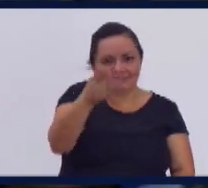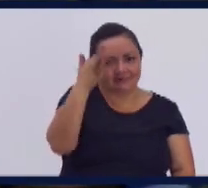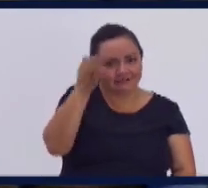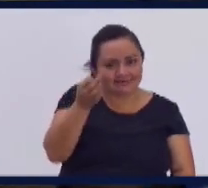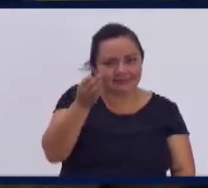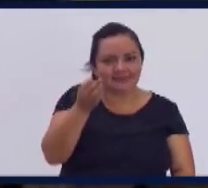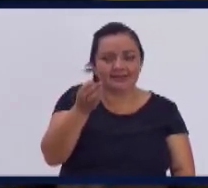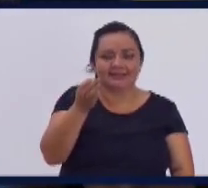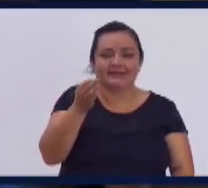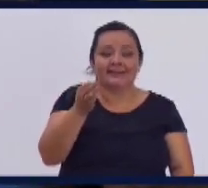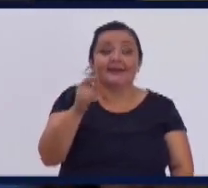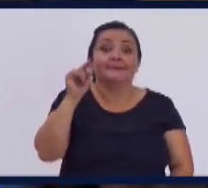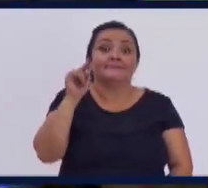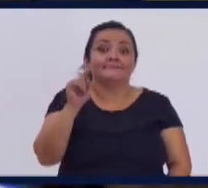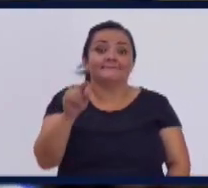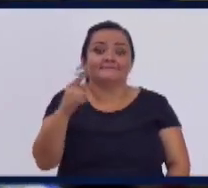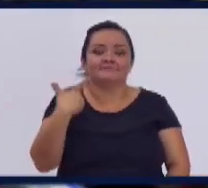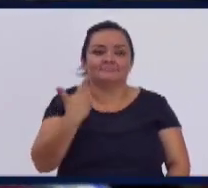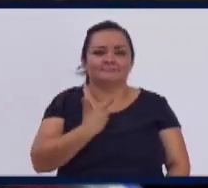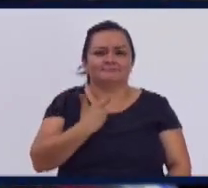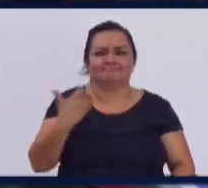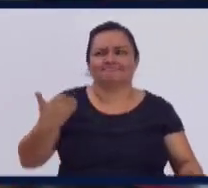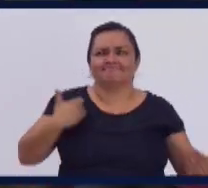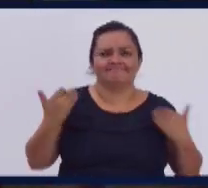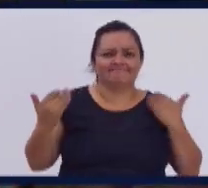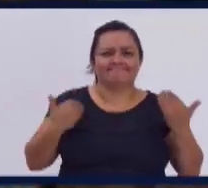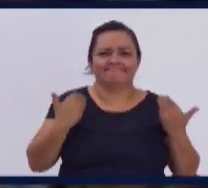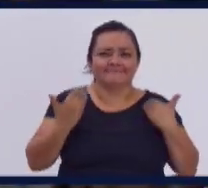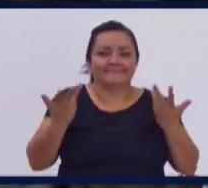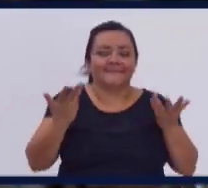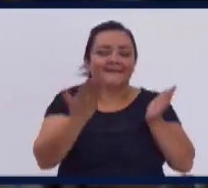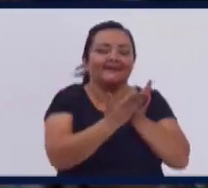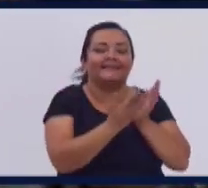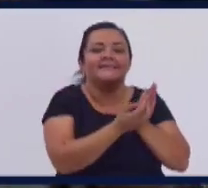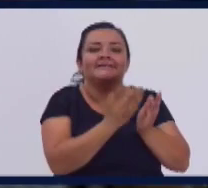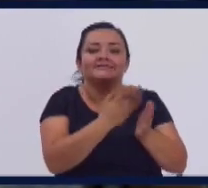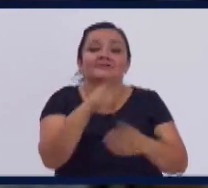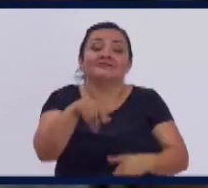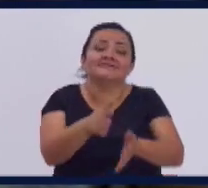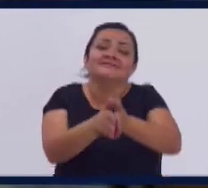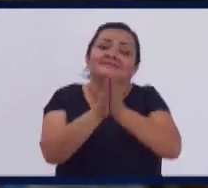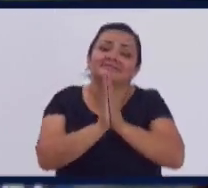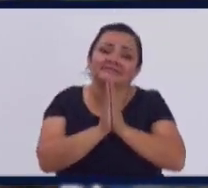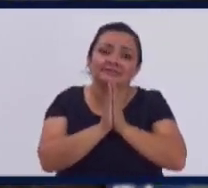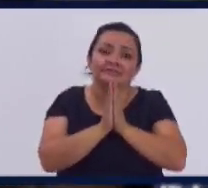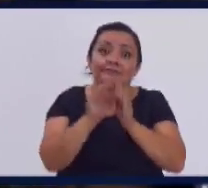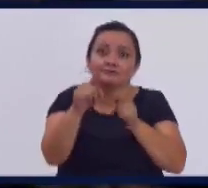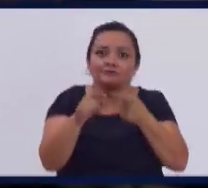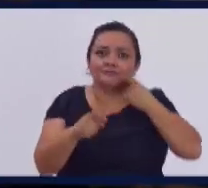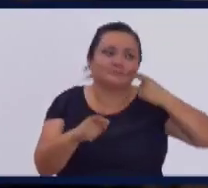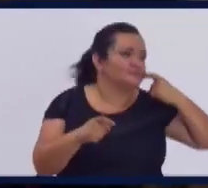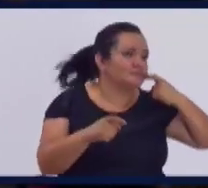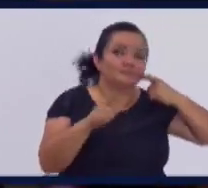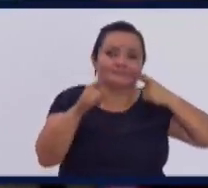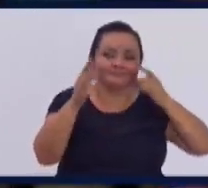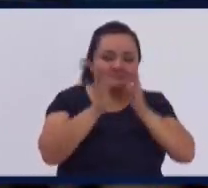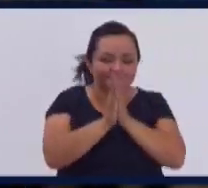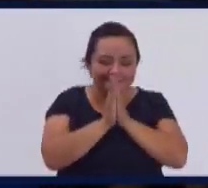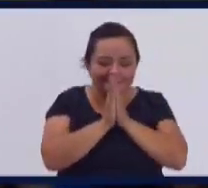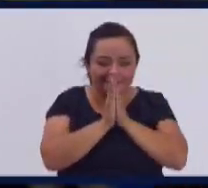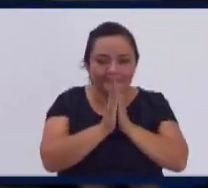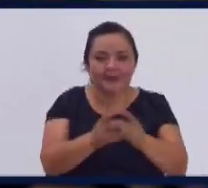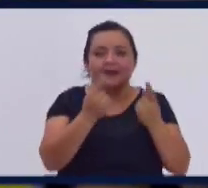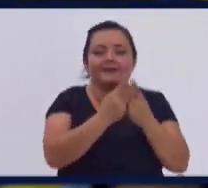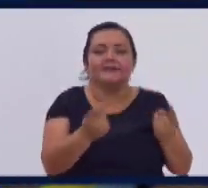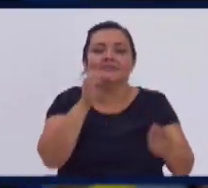Pero hay un complot que está trabajando en nuestra contra y por eso la Biblia nos dice, orad para que no entréis en ¿qué? En tentación. La gente